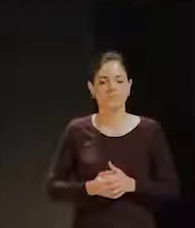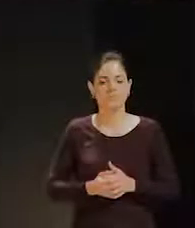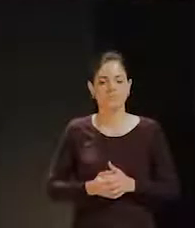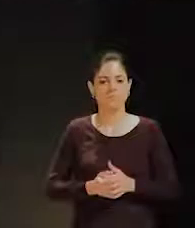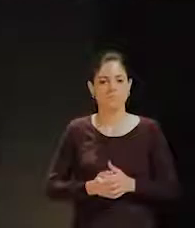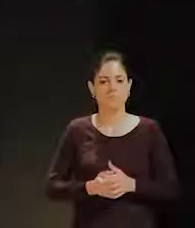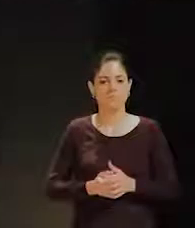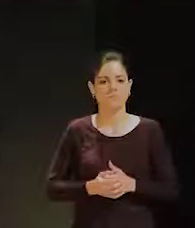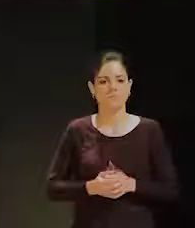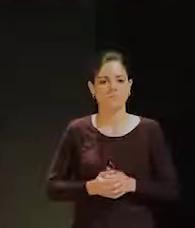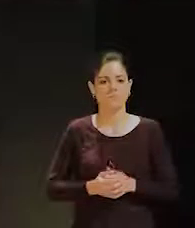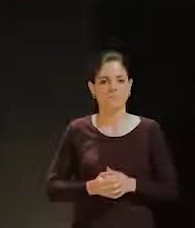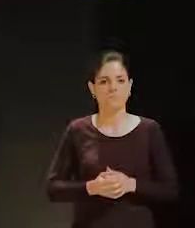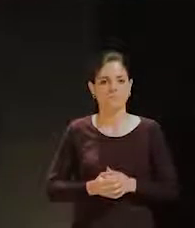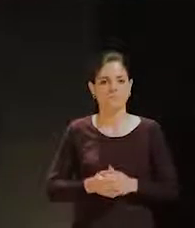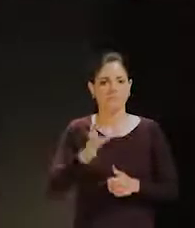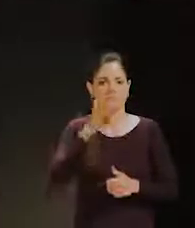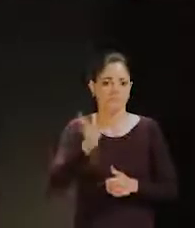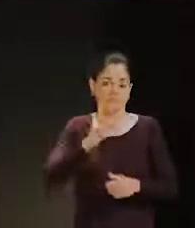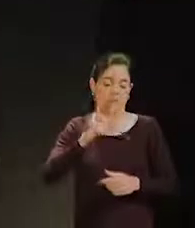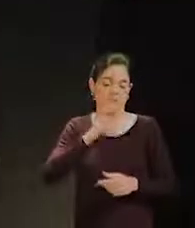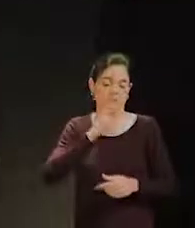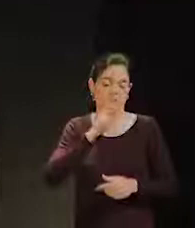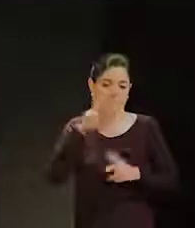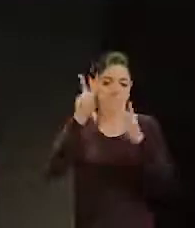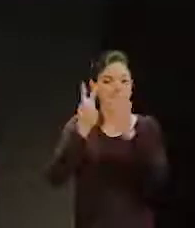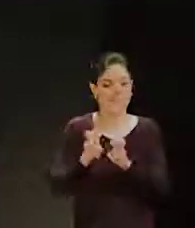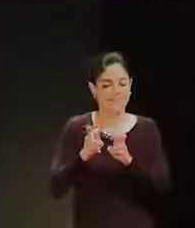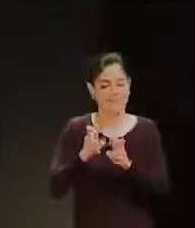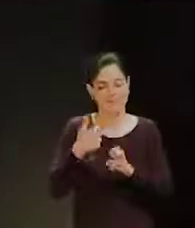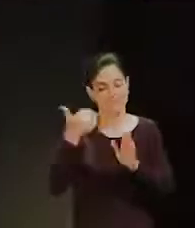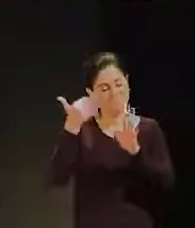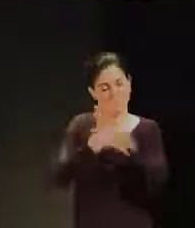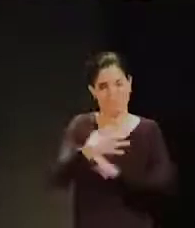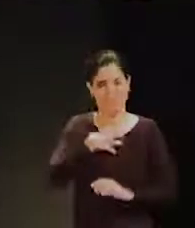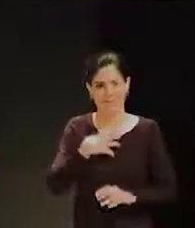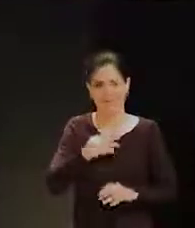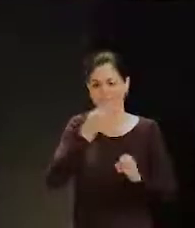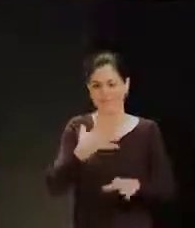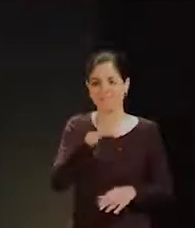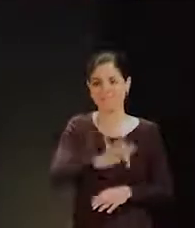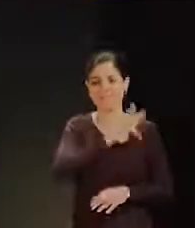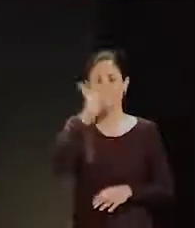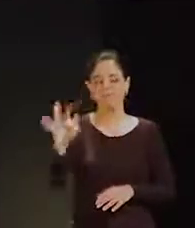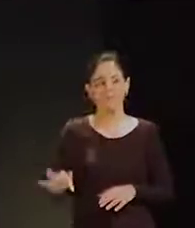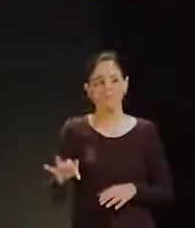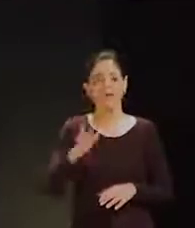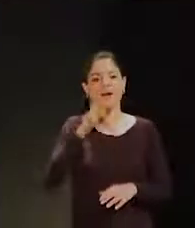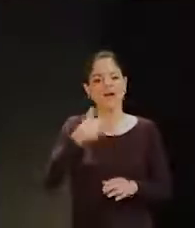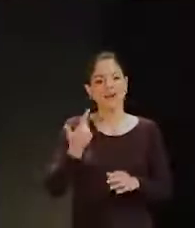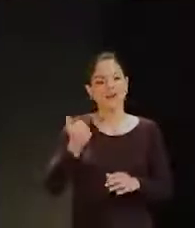es que no prefiero no hablar de ese tema. Bien, vamos a darle la palabra un poquito